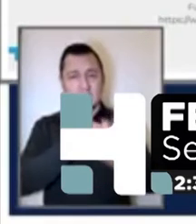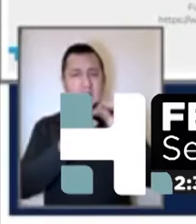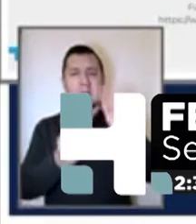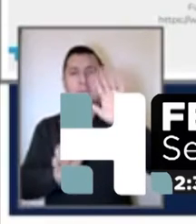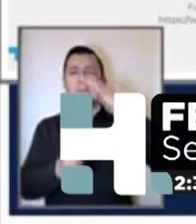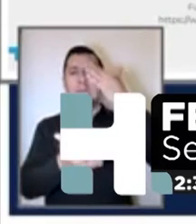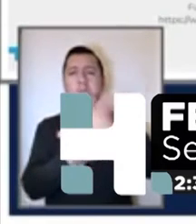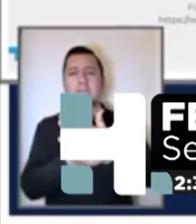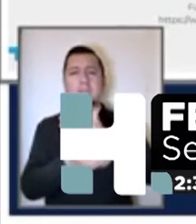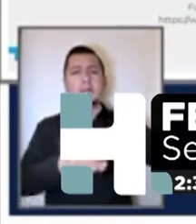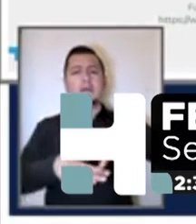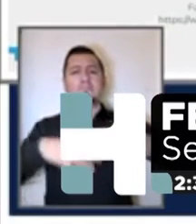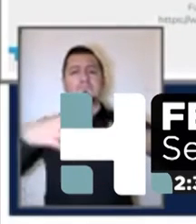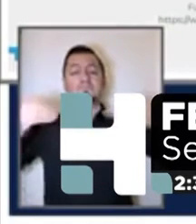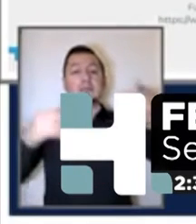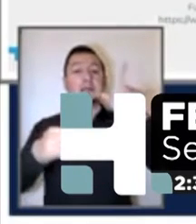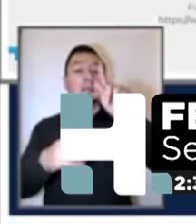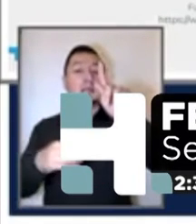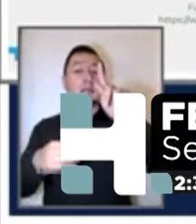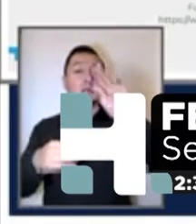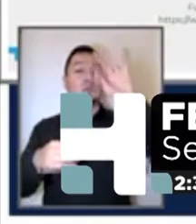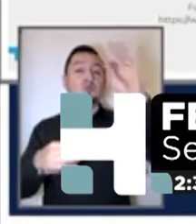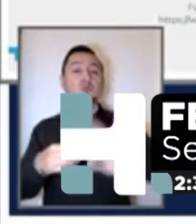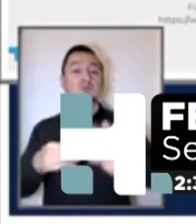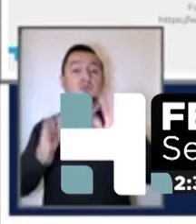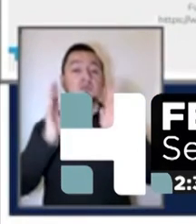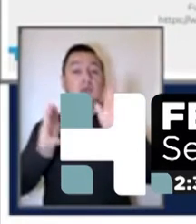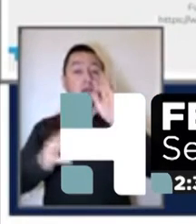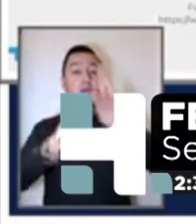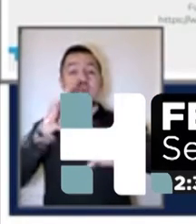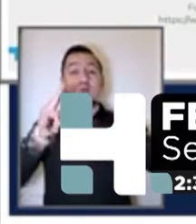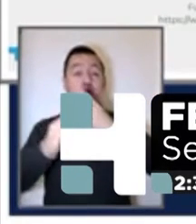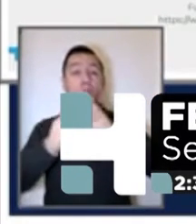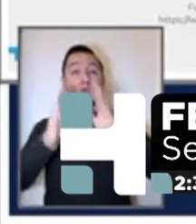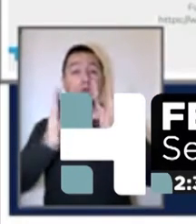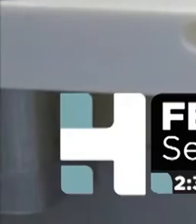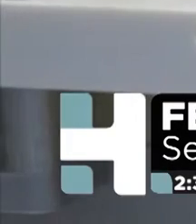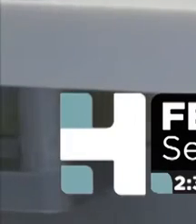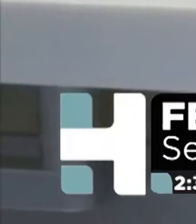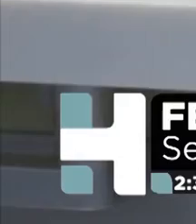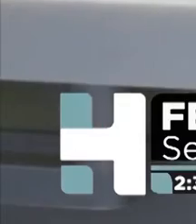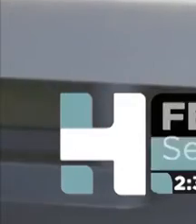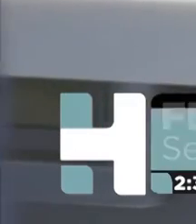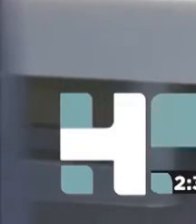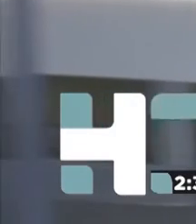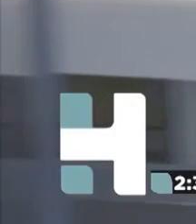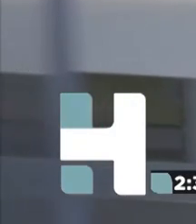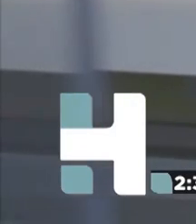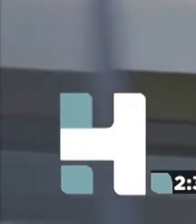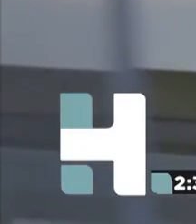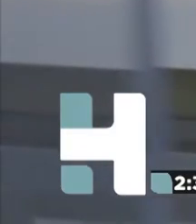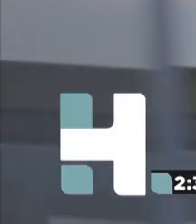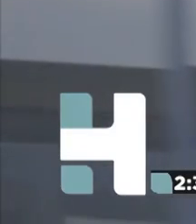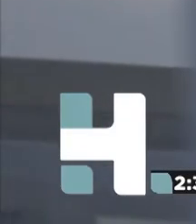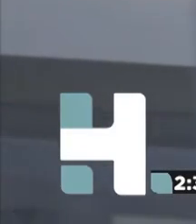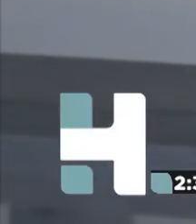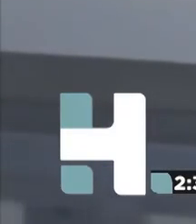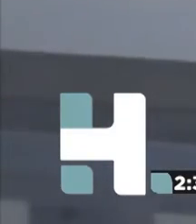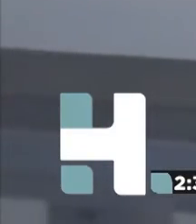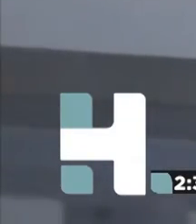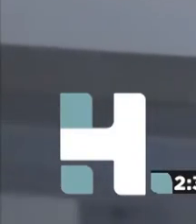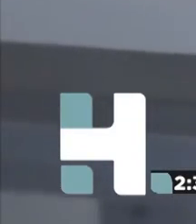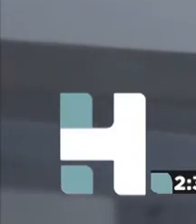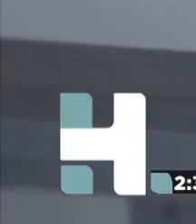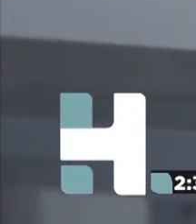se necesita que alrededor del 70% de la población mundial sea inmune. Algunas de estas vacunas, de acuerdo a